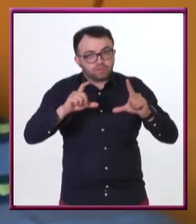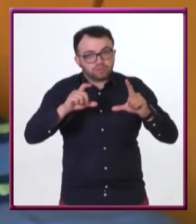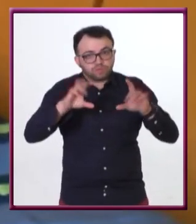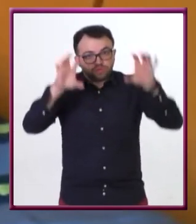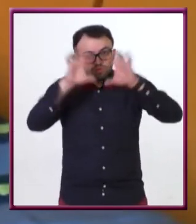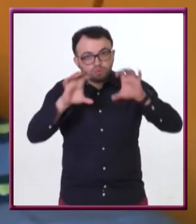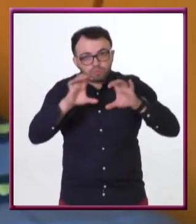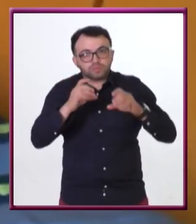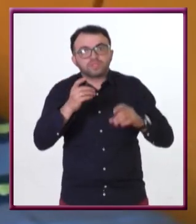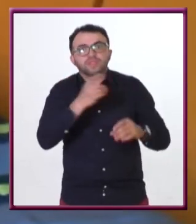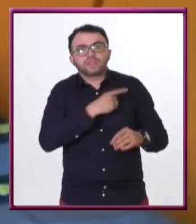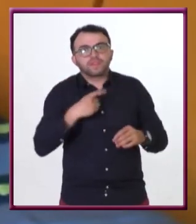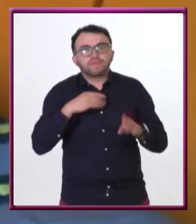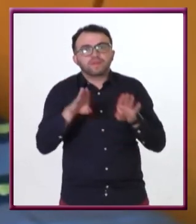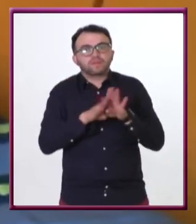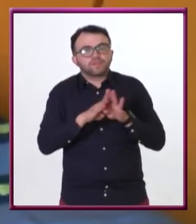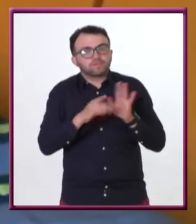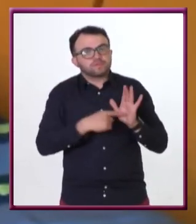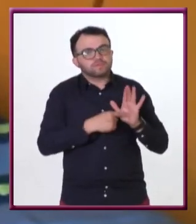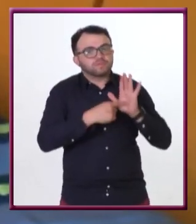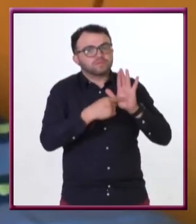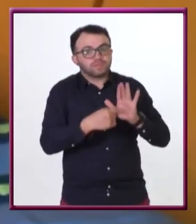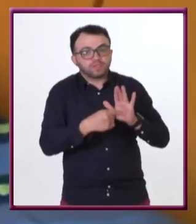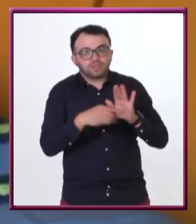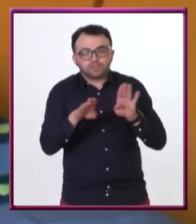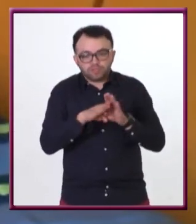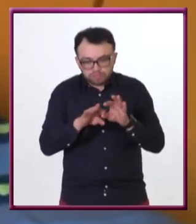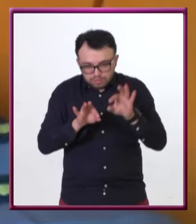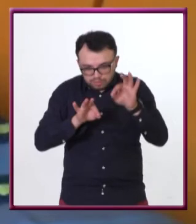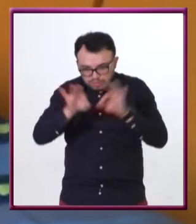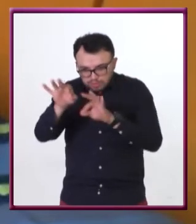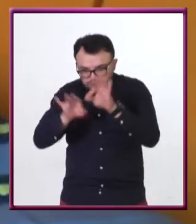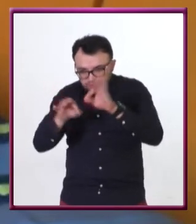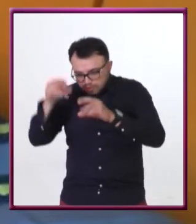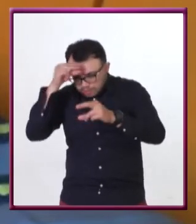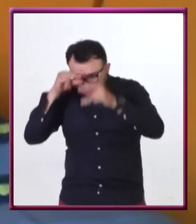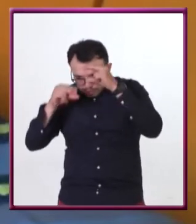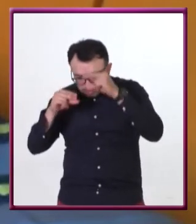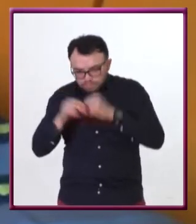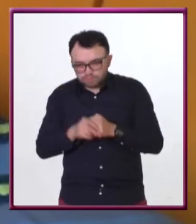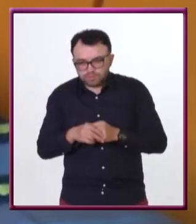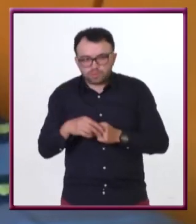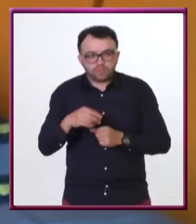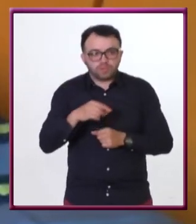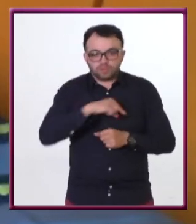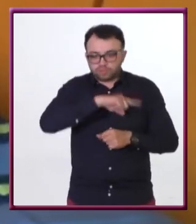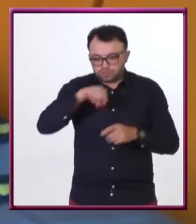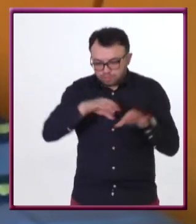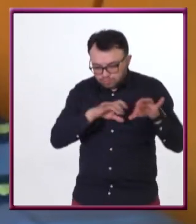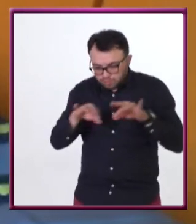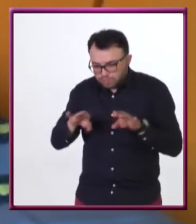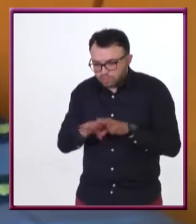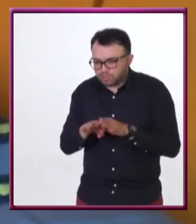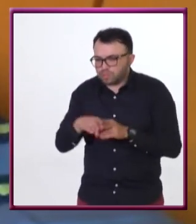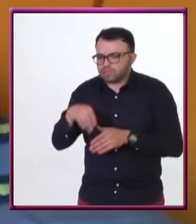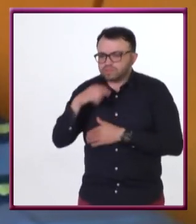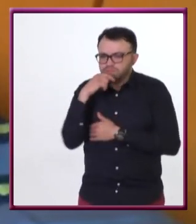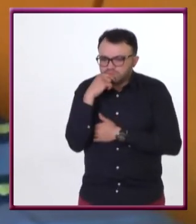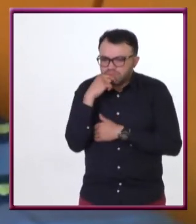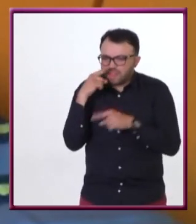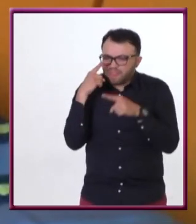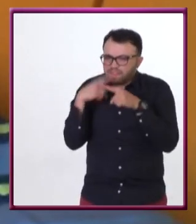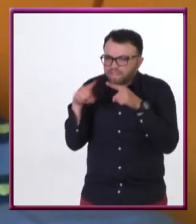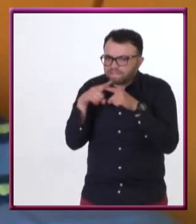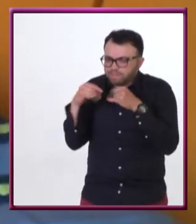qué es lo que hacemos los seres humanos cuando jugamos. Pero de todas maneras, lo que tenemos que hacer es analizar las diferentes jugadas. El ser humano